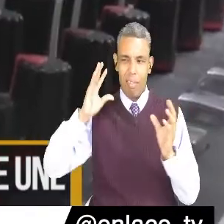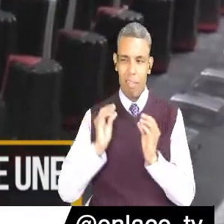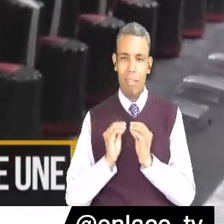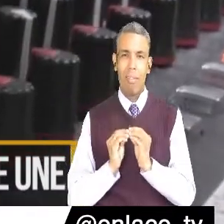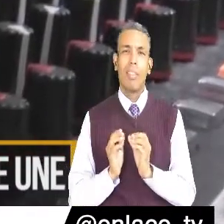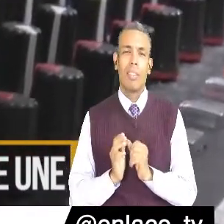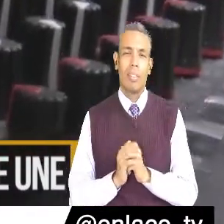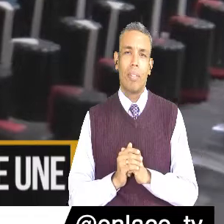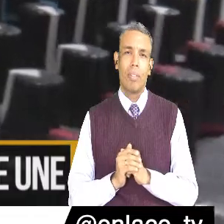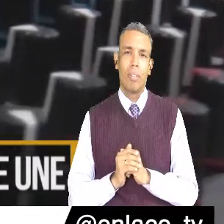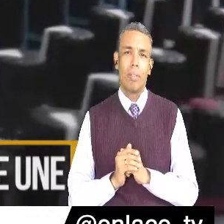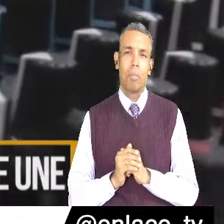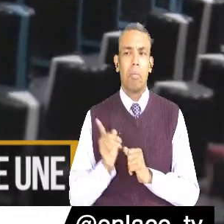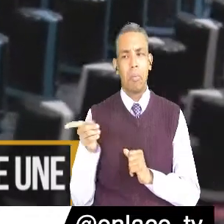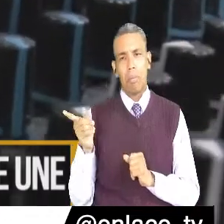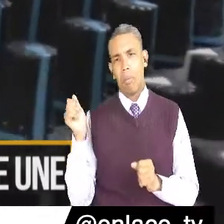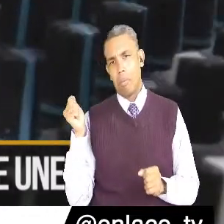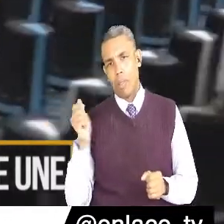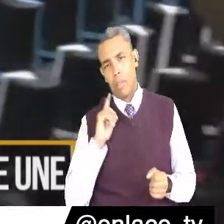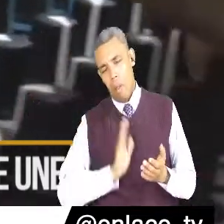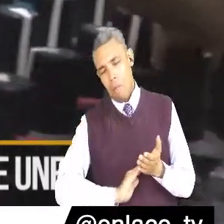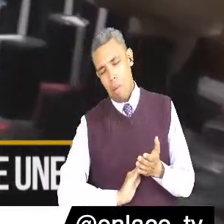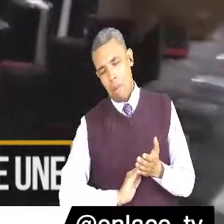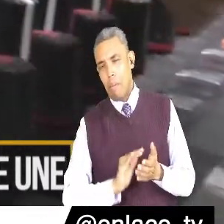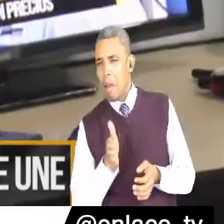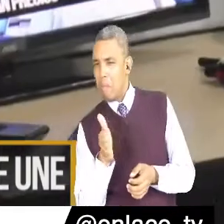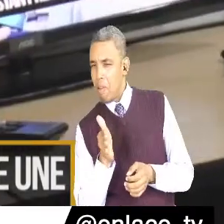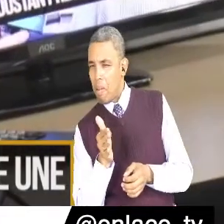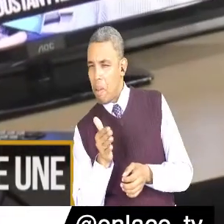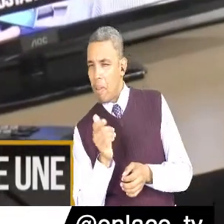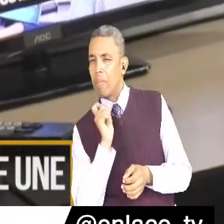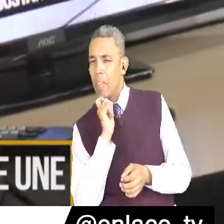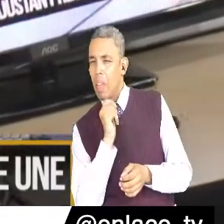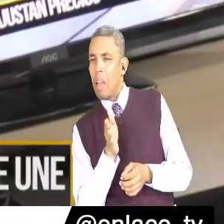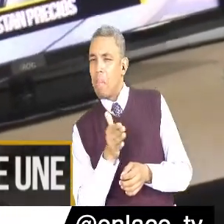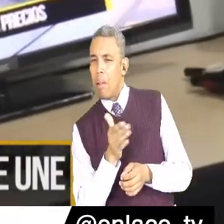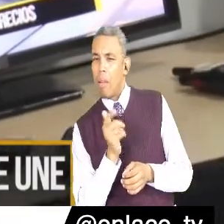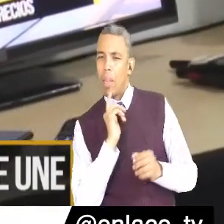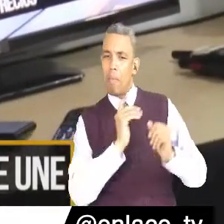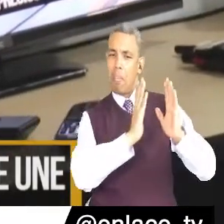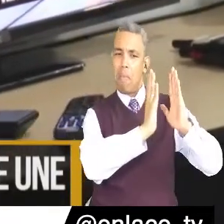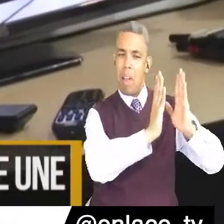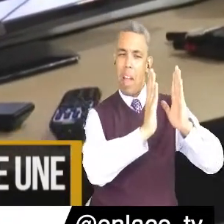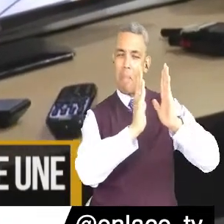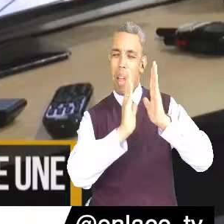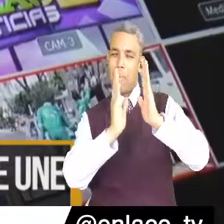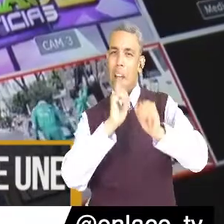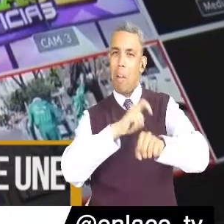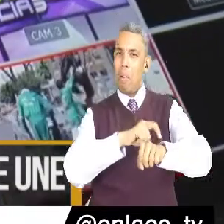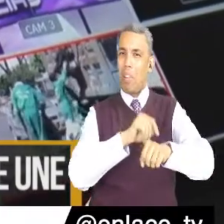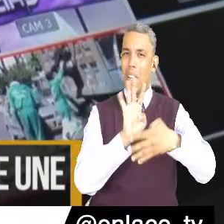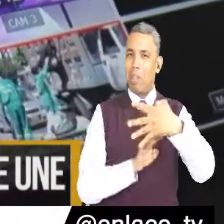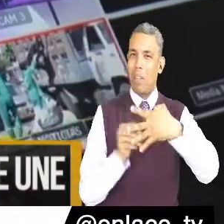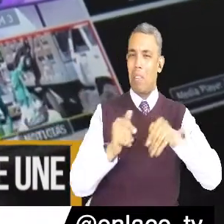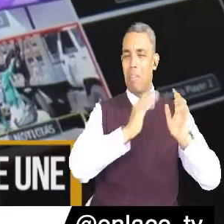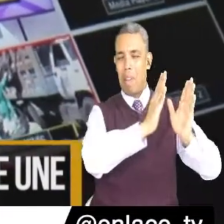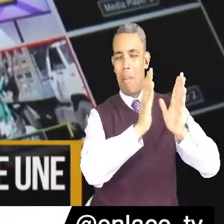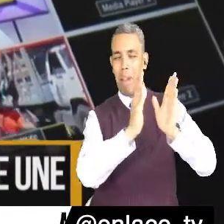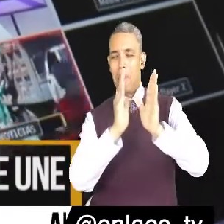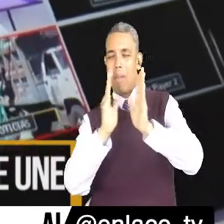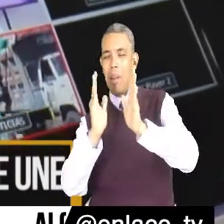de ellos, y estamos ubicados en el canal 102, en la televisión digital, es decir, la que se recibe por